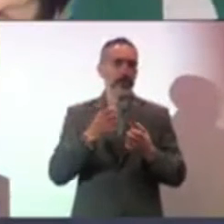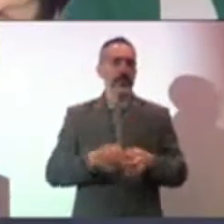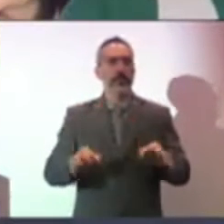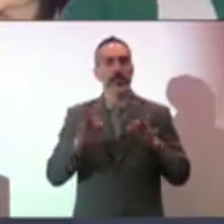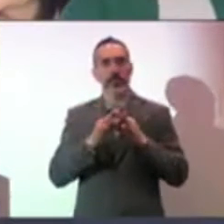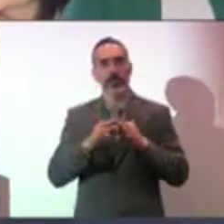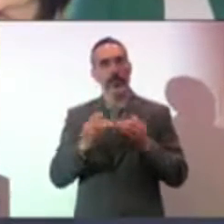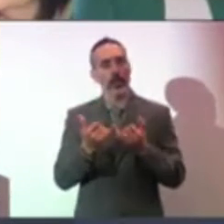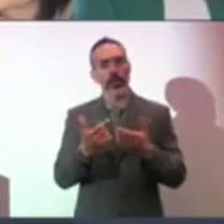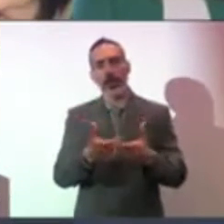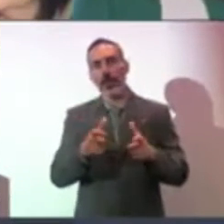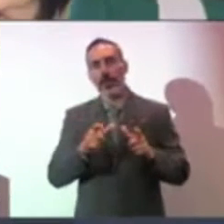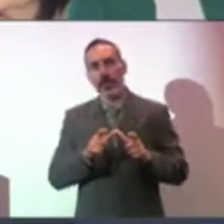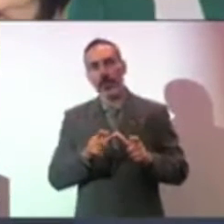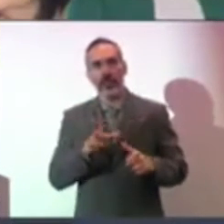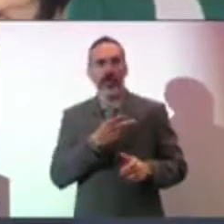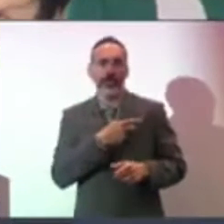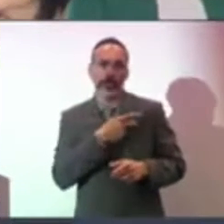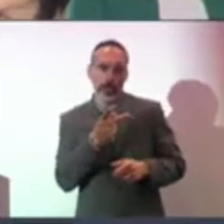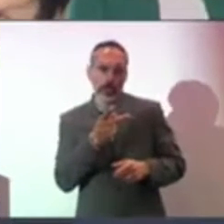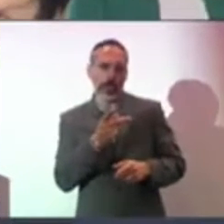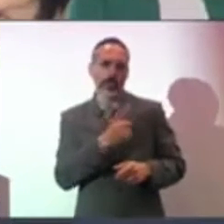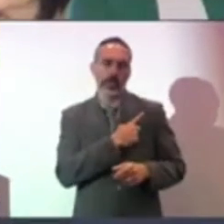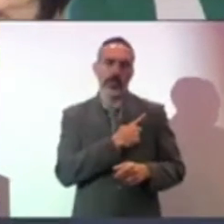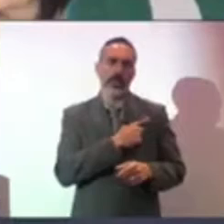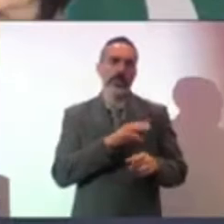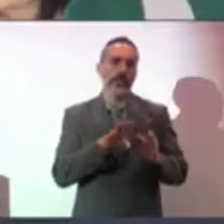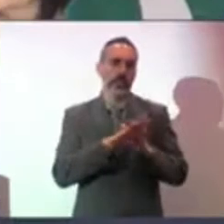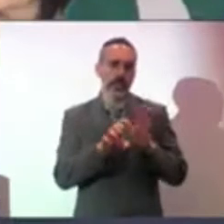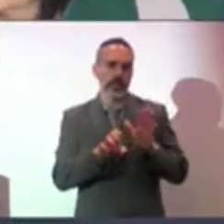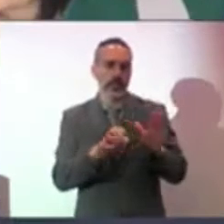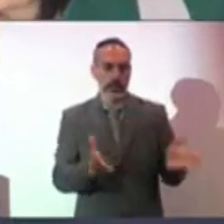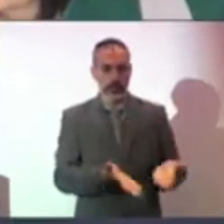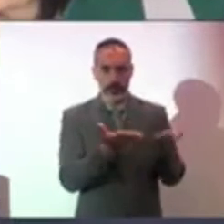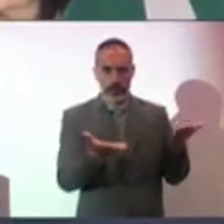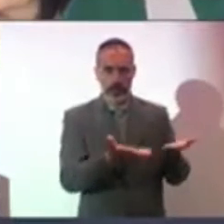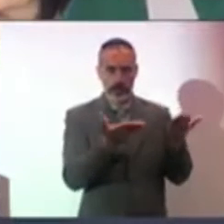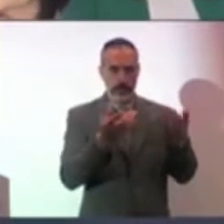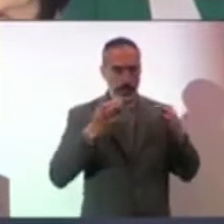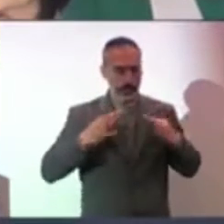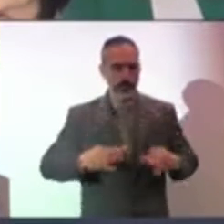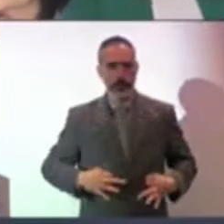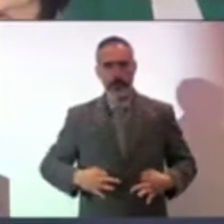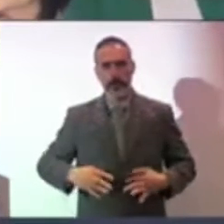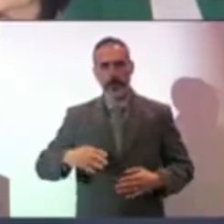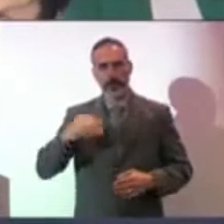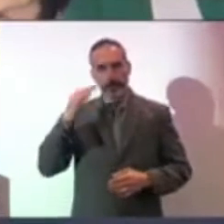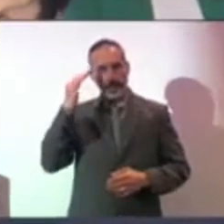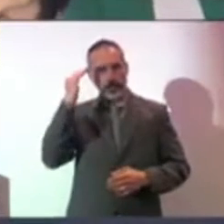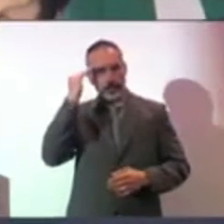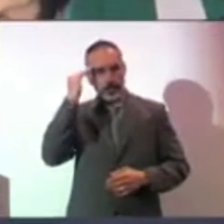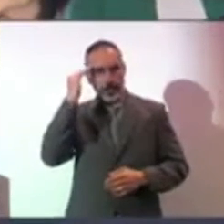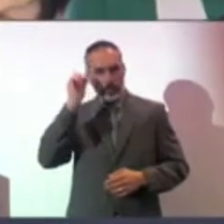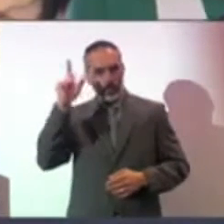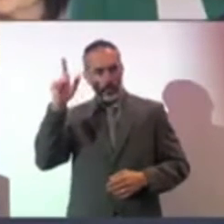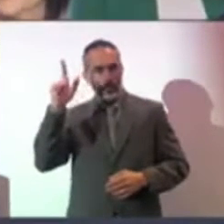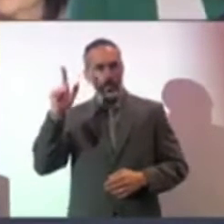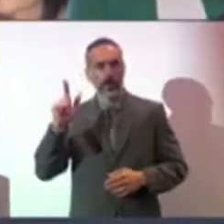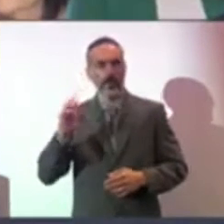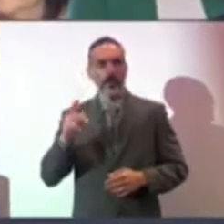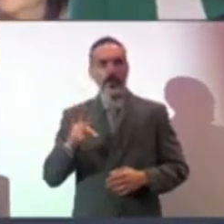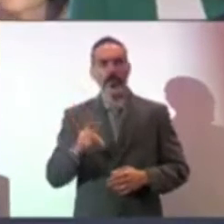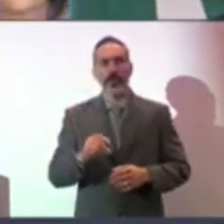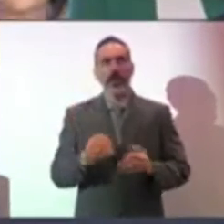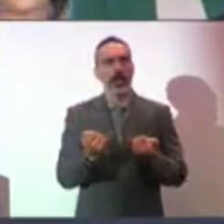vulnerables, impulsando su crecimiento emocional, físico y profesional. Cómo se ha mejorado el